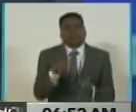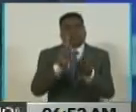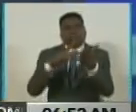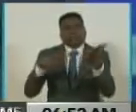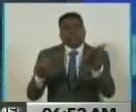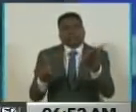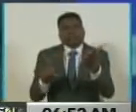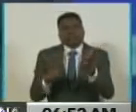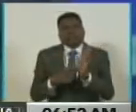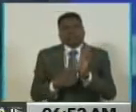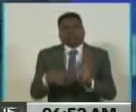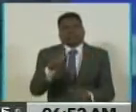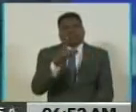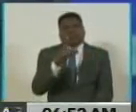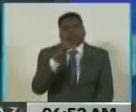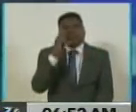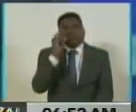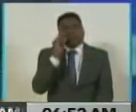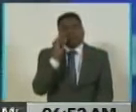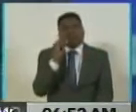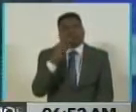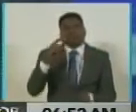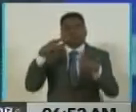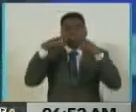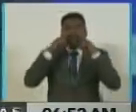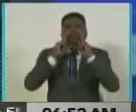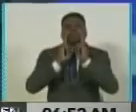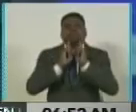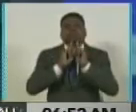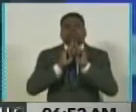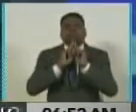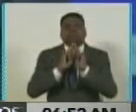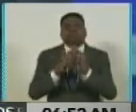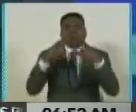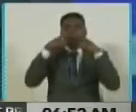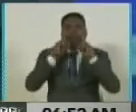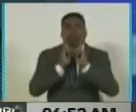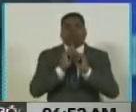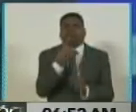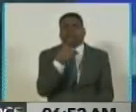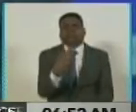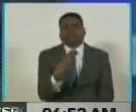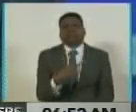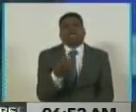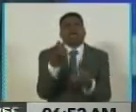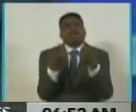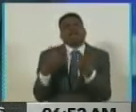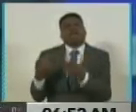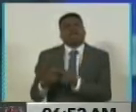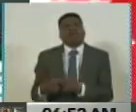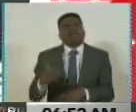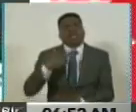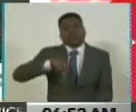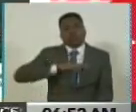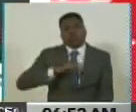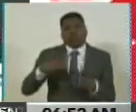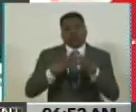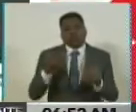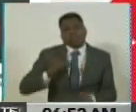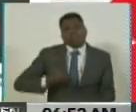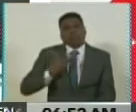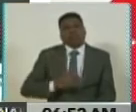de Carlos Ocariz. Acá en estos señalamientos, Ocariz dice: aquí todos hacen falta, aquí todos somos importantes, tenemos que